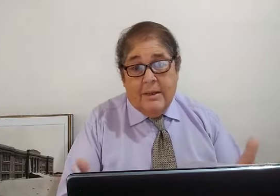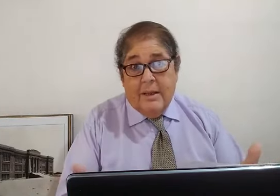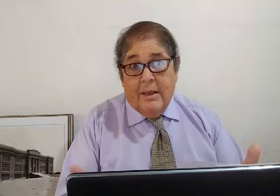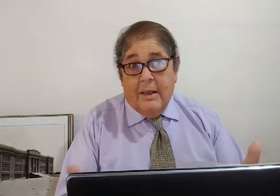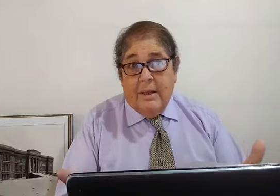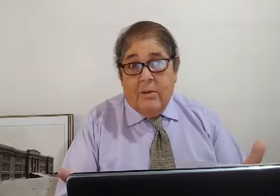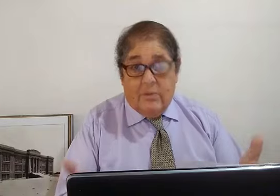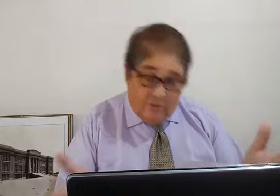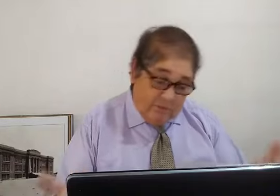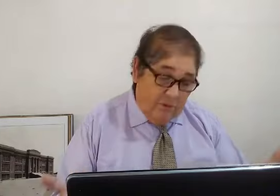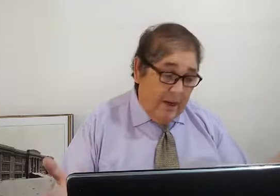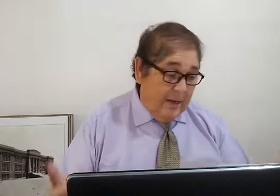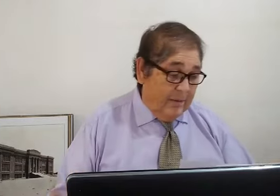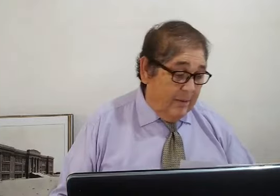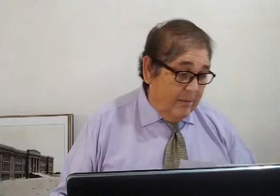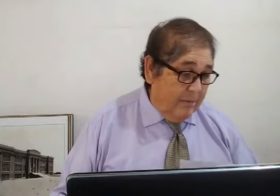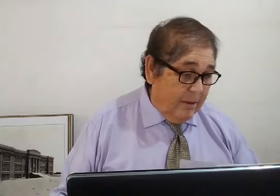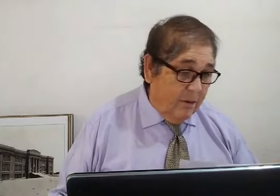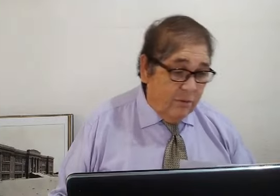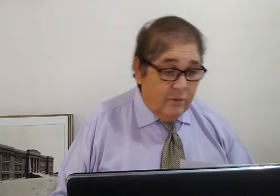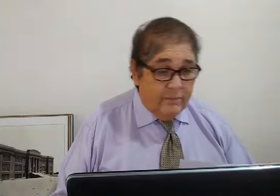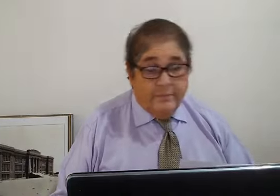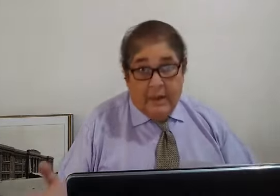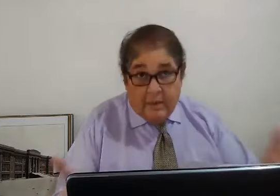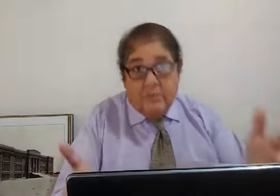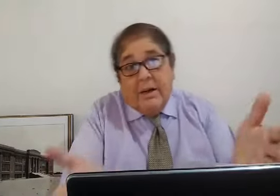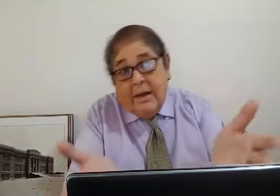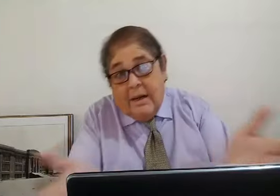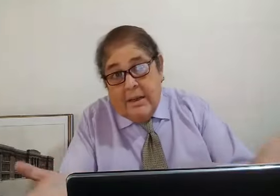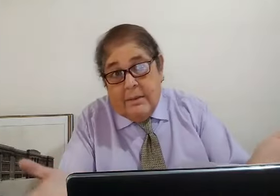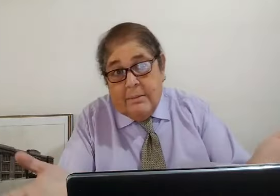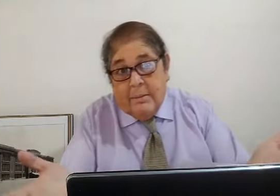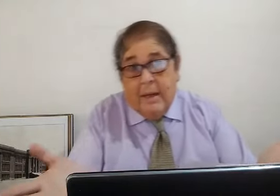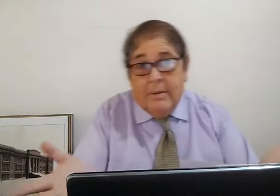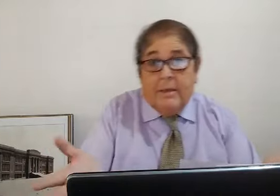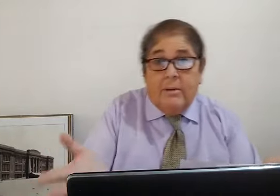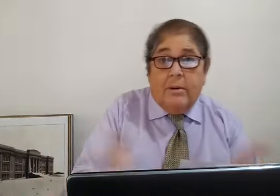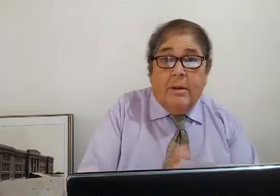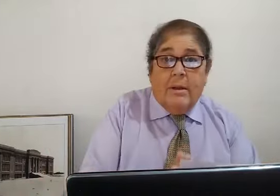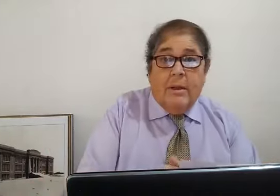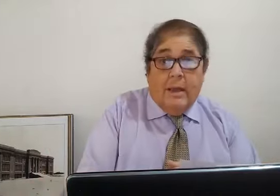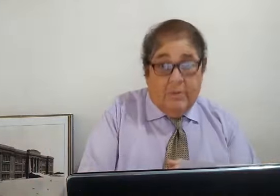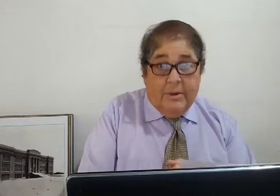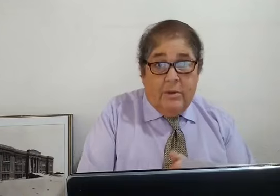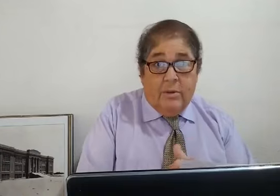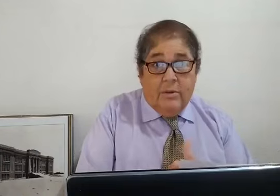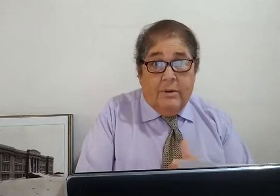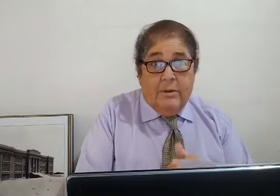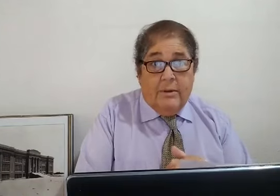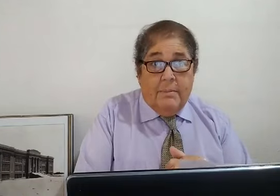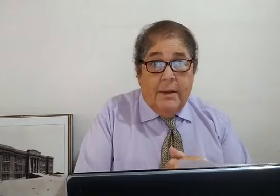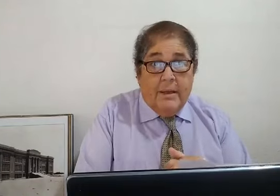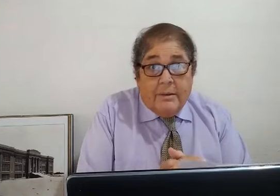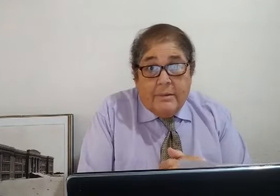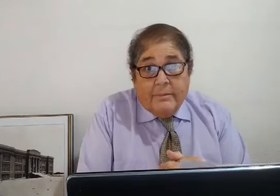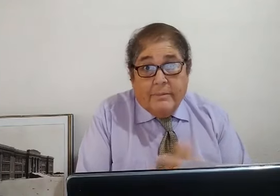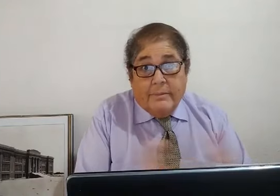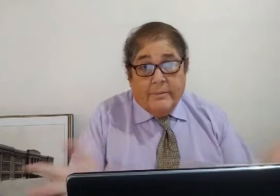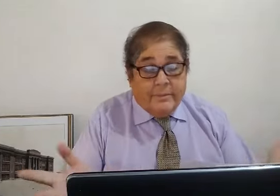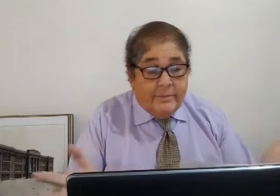poderes constitucionales, ¿no? Incluso, que es una realidad que hemos venido conociendo en este